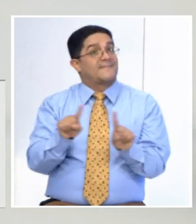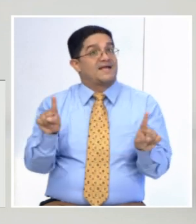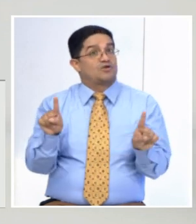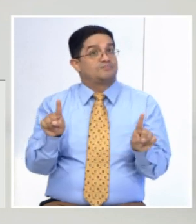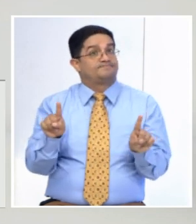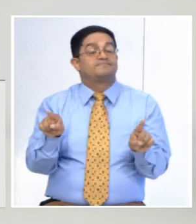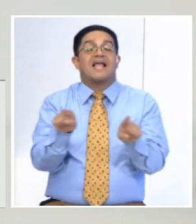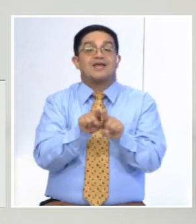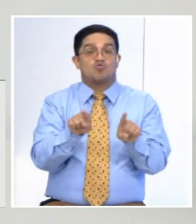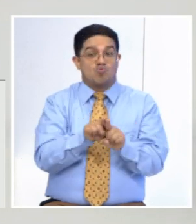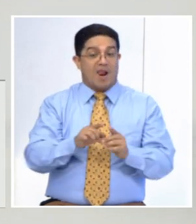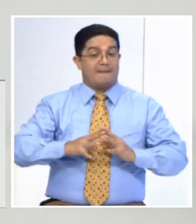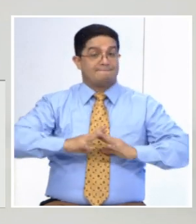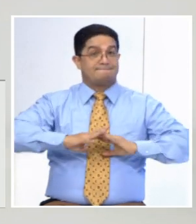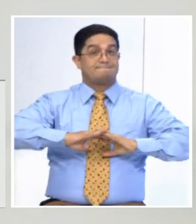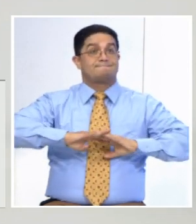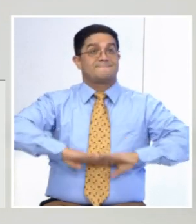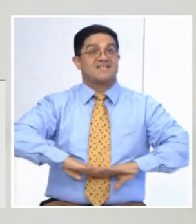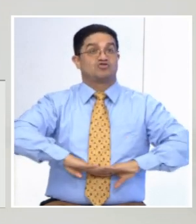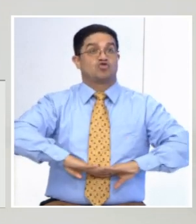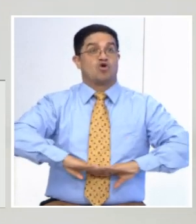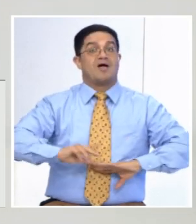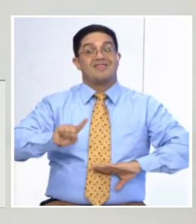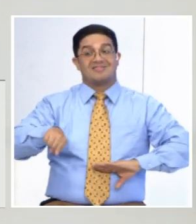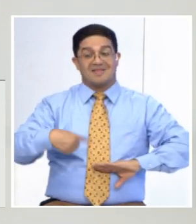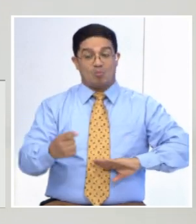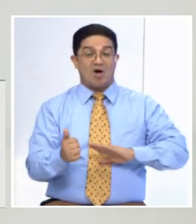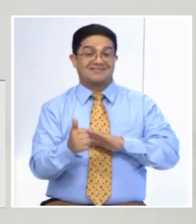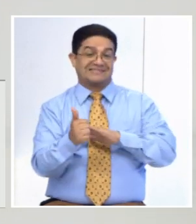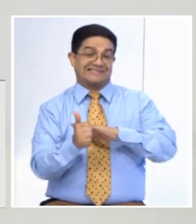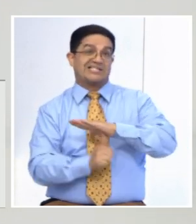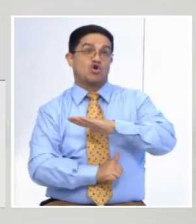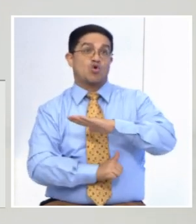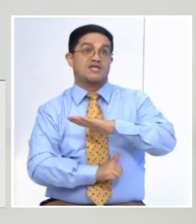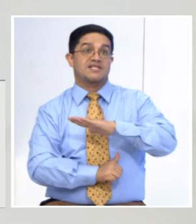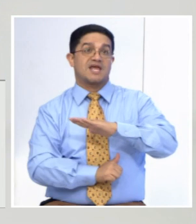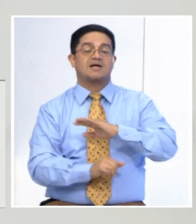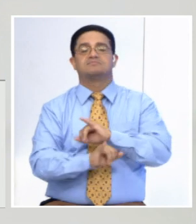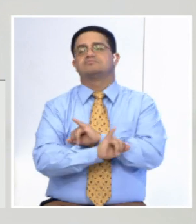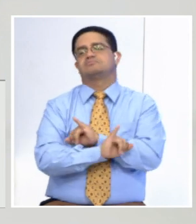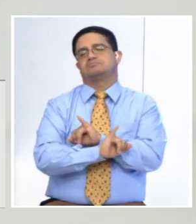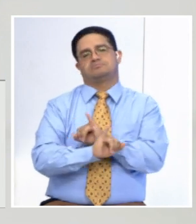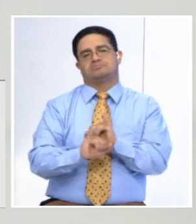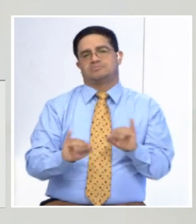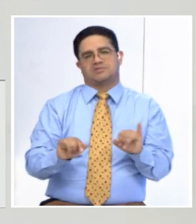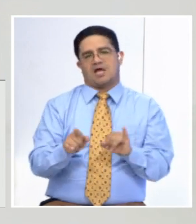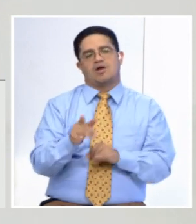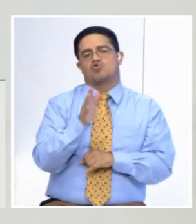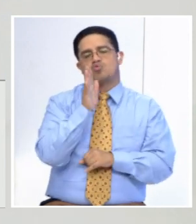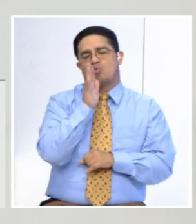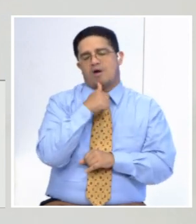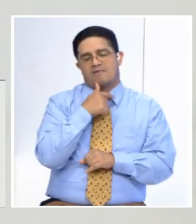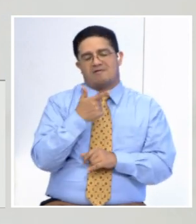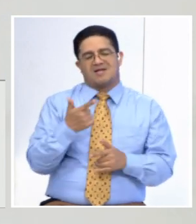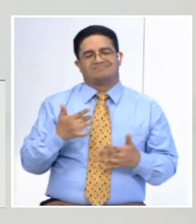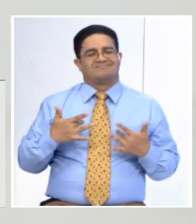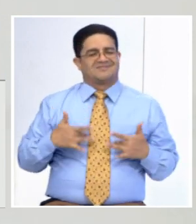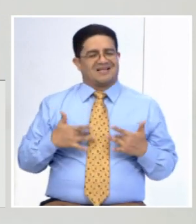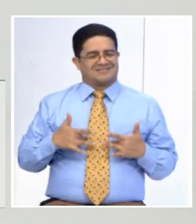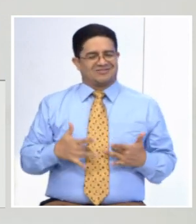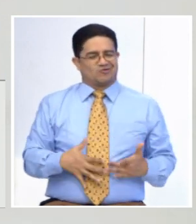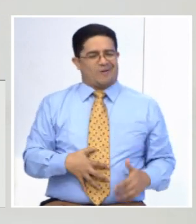que el piso pélvico, posterior a la cirugía de piso pélvico, ya no va a tener esa protrusión, esa sensación de